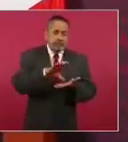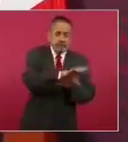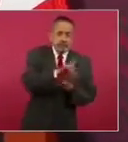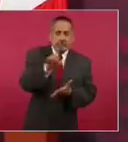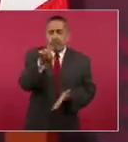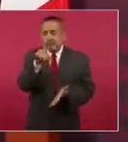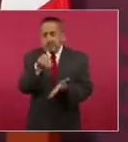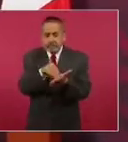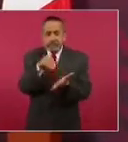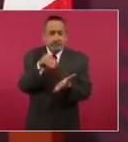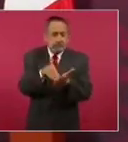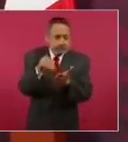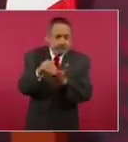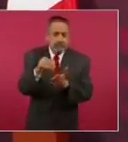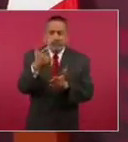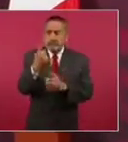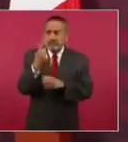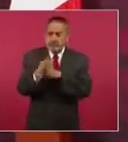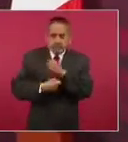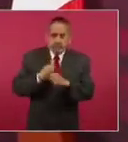1,000 millones de pesos por año.